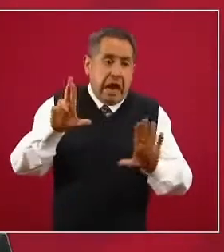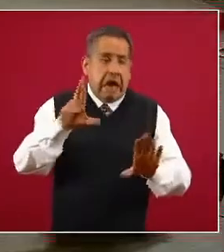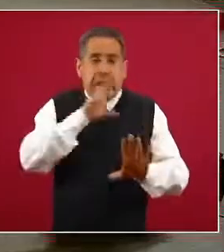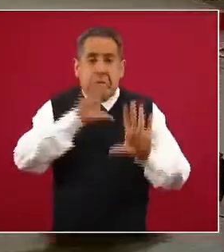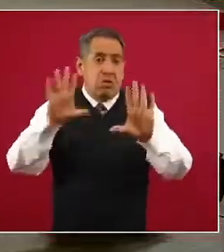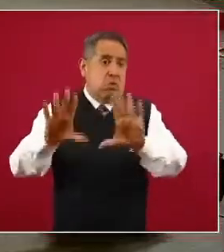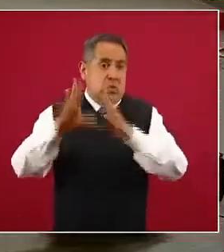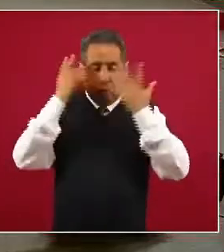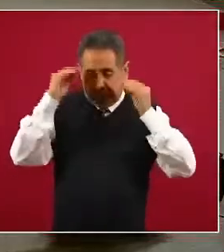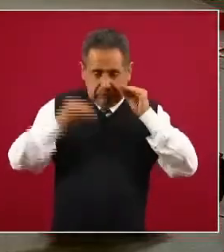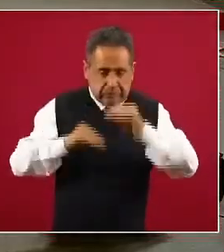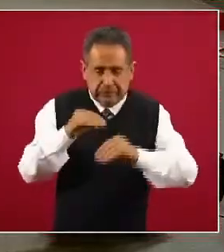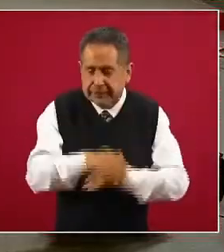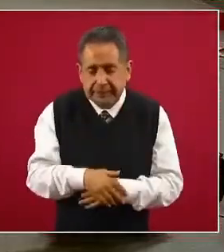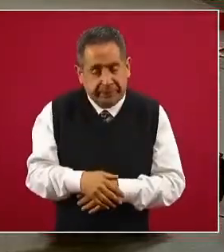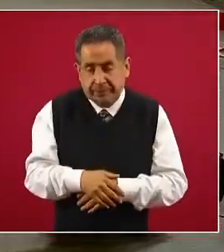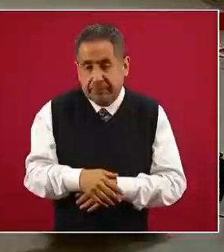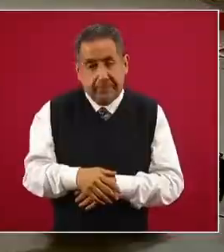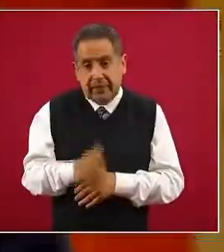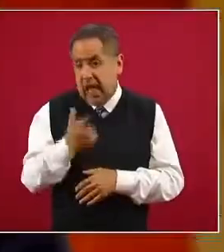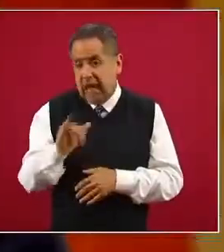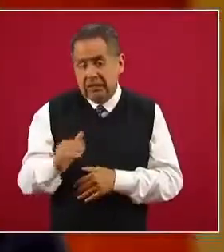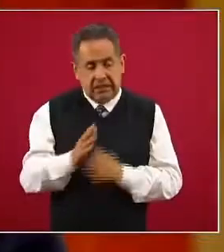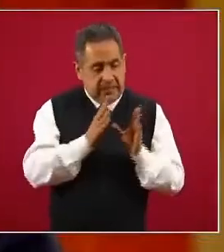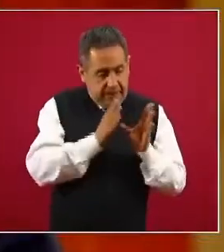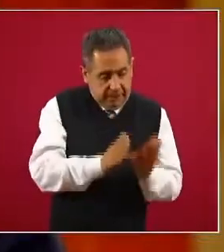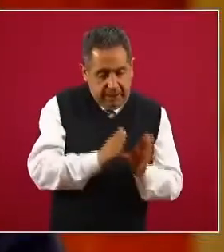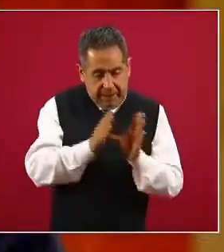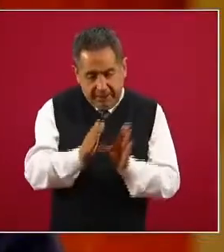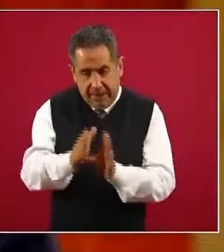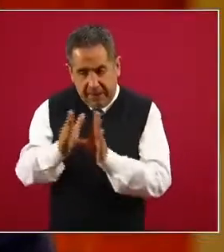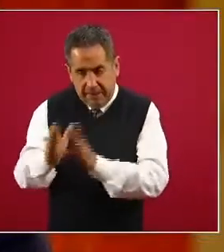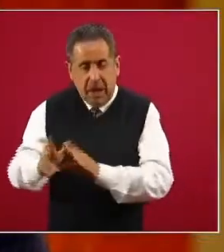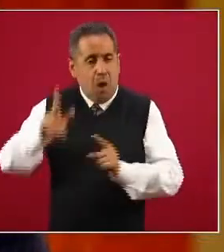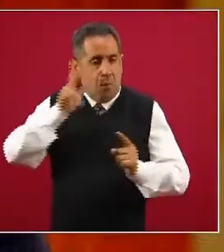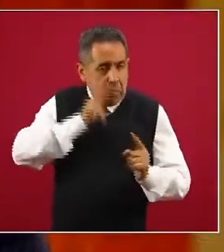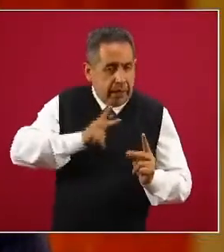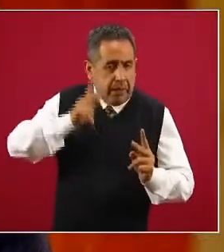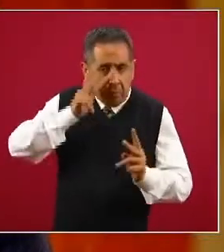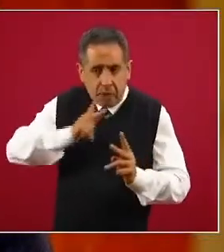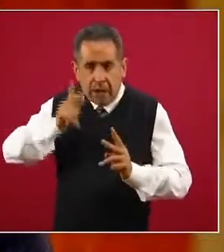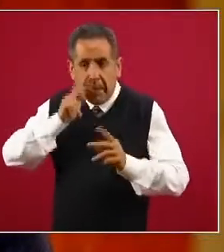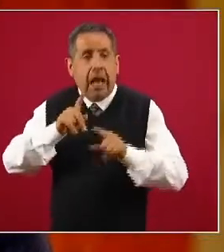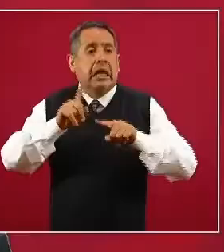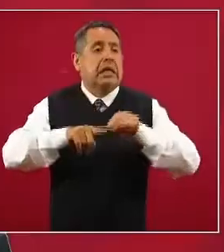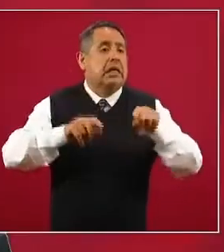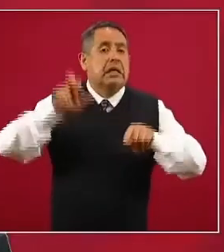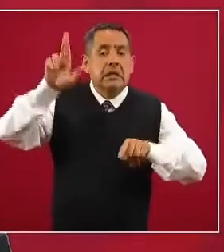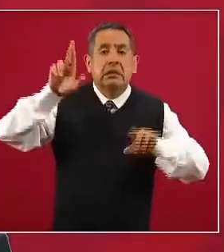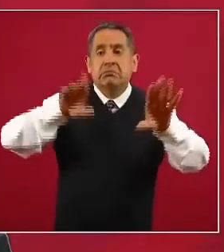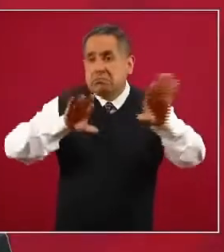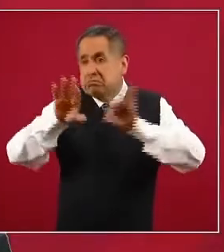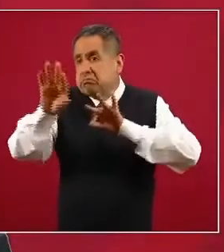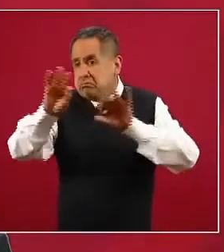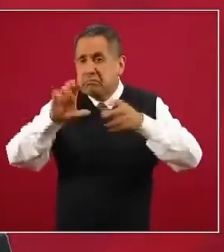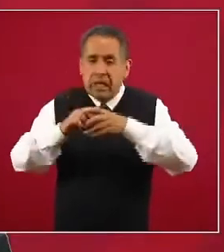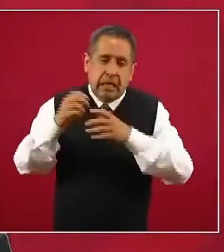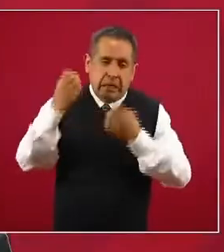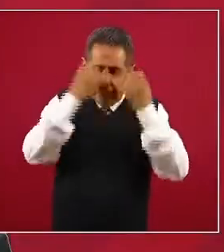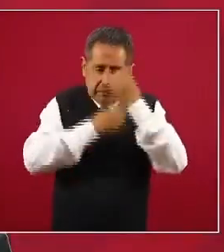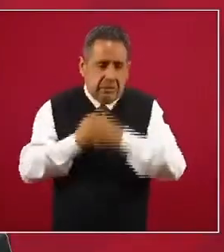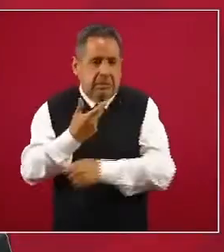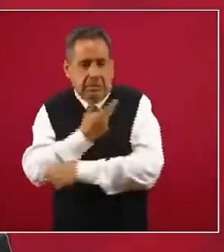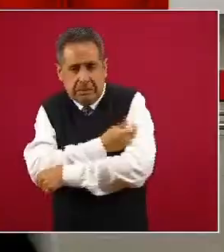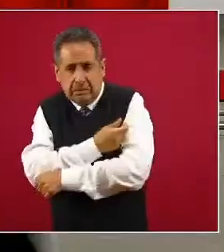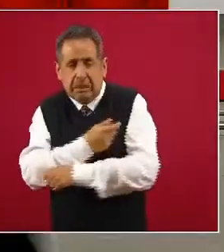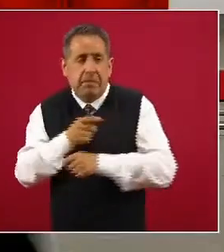el diseño del estudio establece cuáles son los tiempos necesarios para reclutar candidatos al estudio, personas